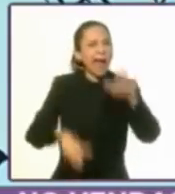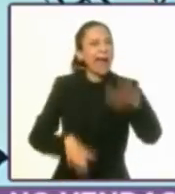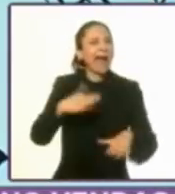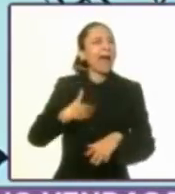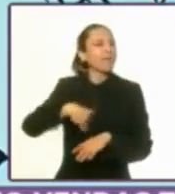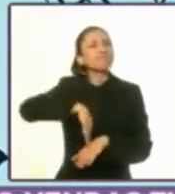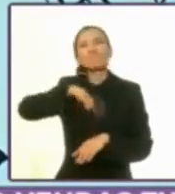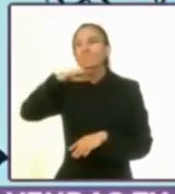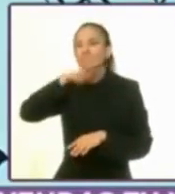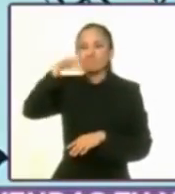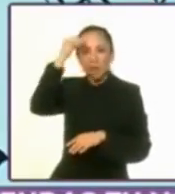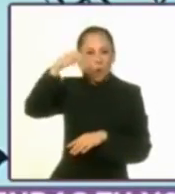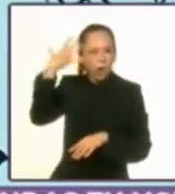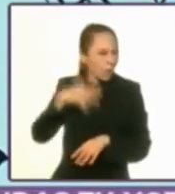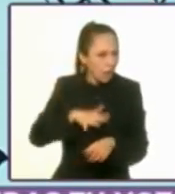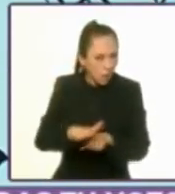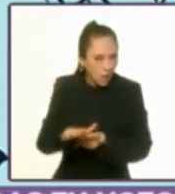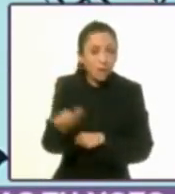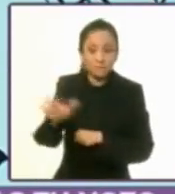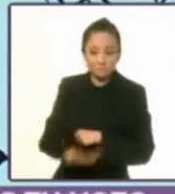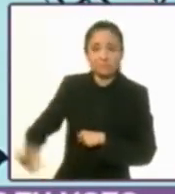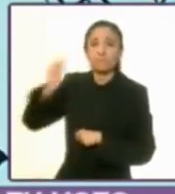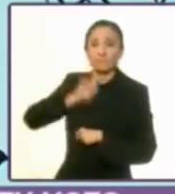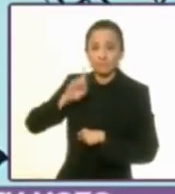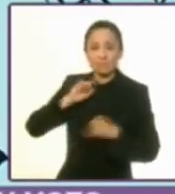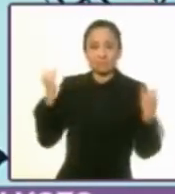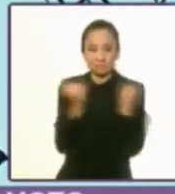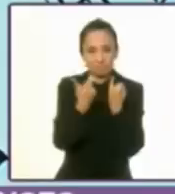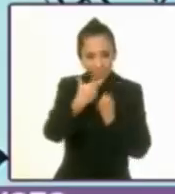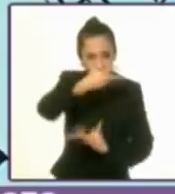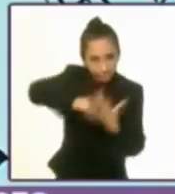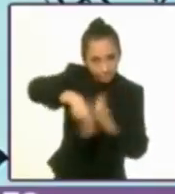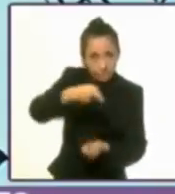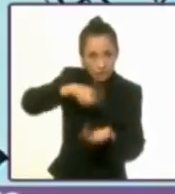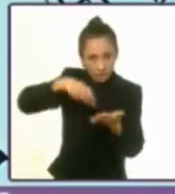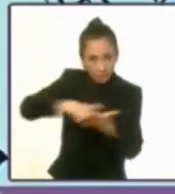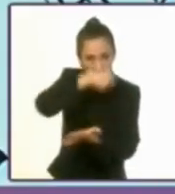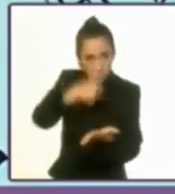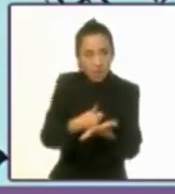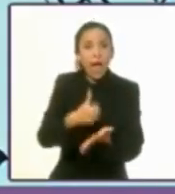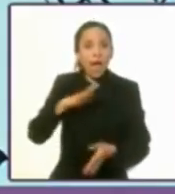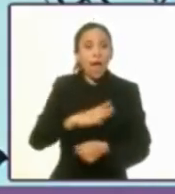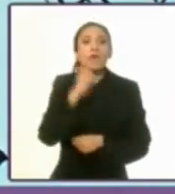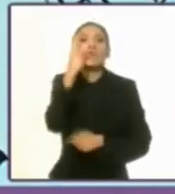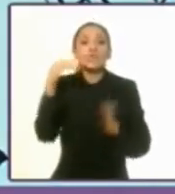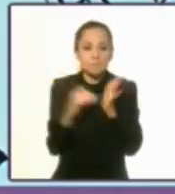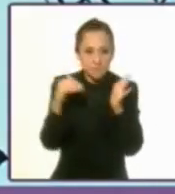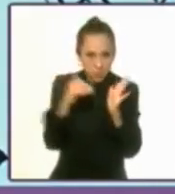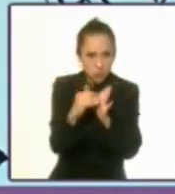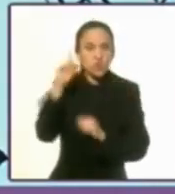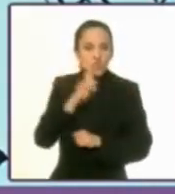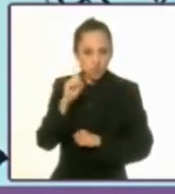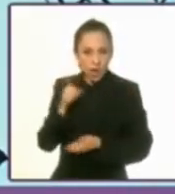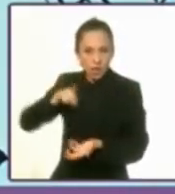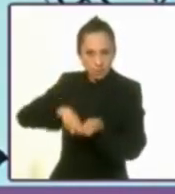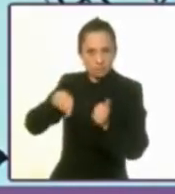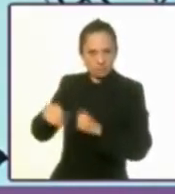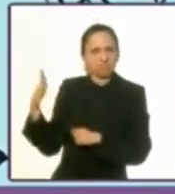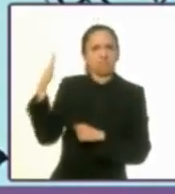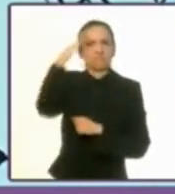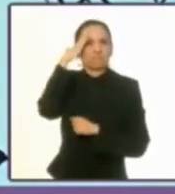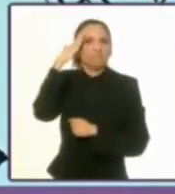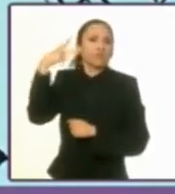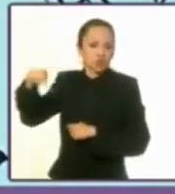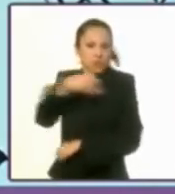las mujeres y la economía en esta ciudad tenemos un millón de mujeres que encabezan lugares en esta ciudad que esas mujeres